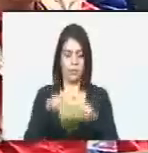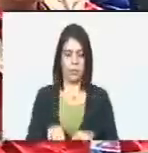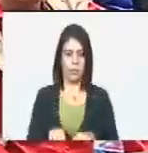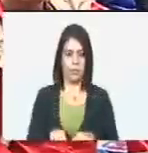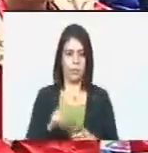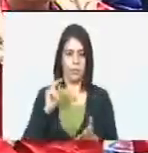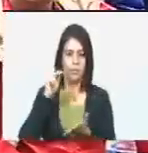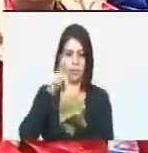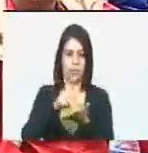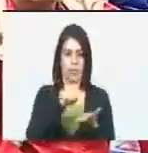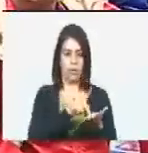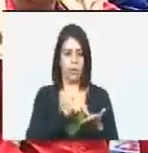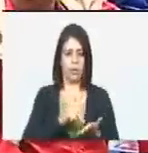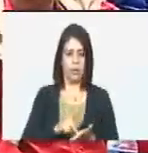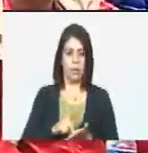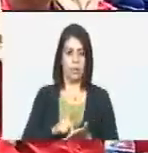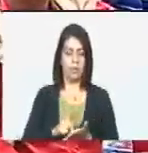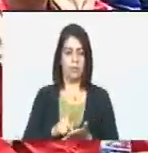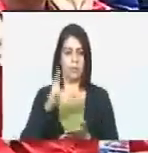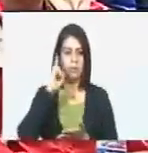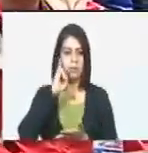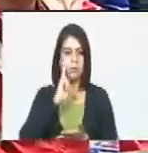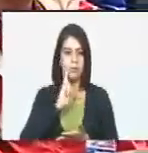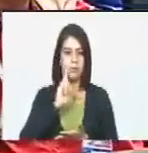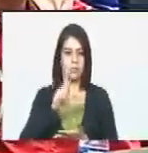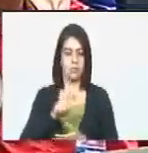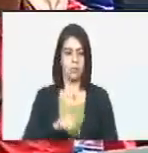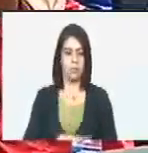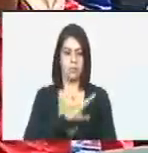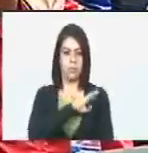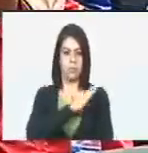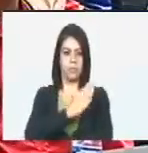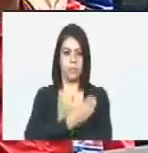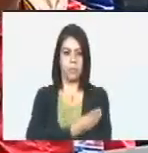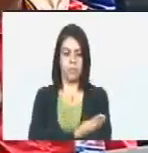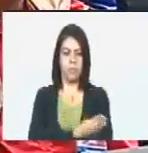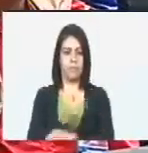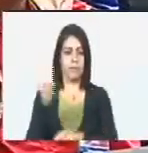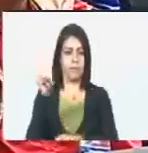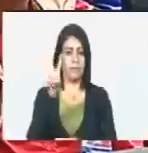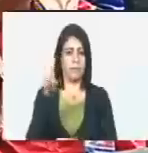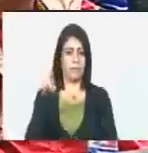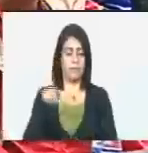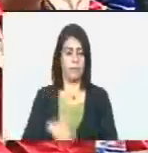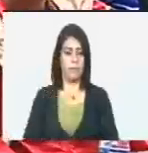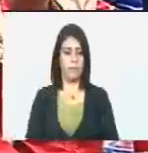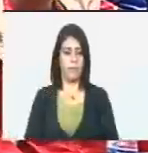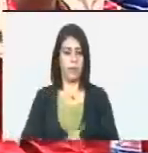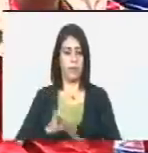la Revolución Bolivariana al poder en Venezuela, se